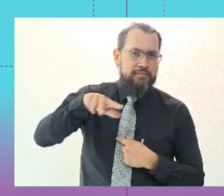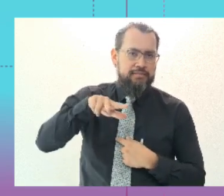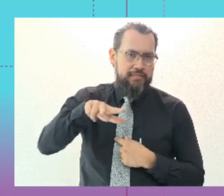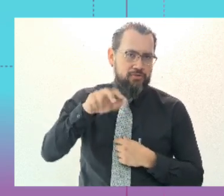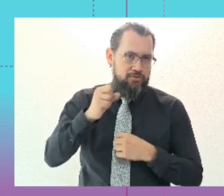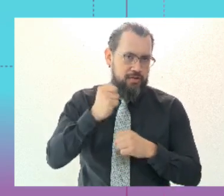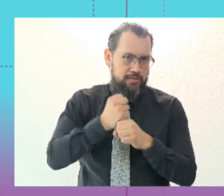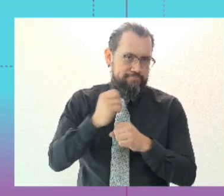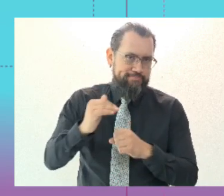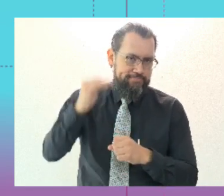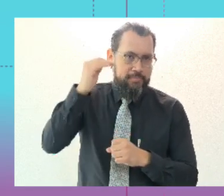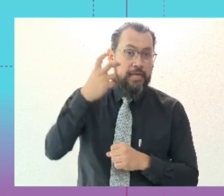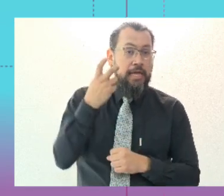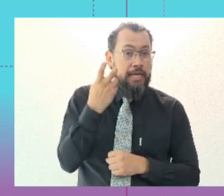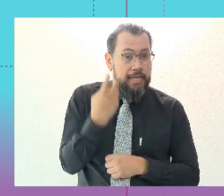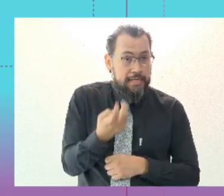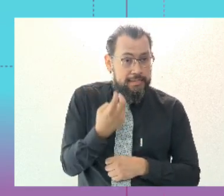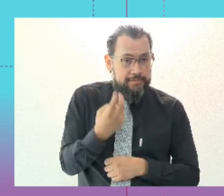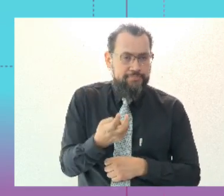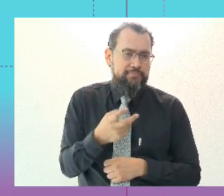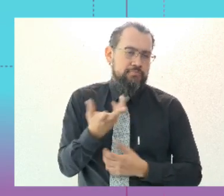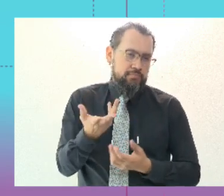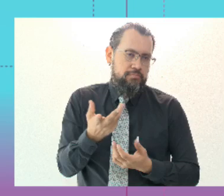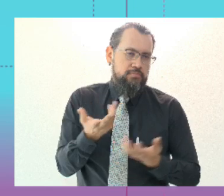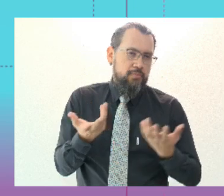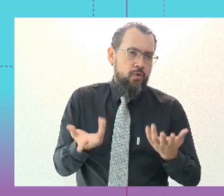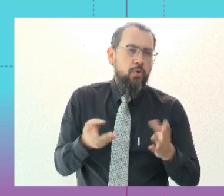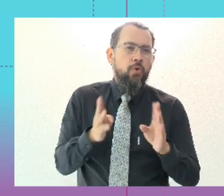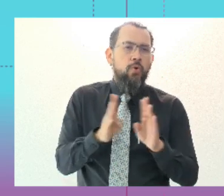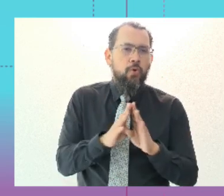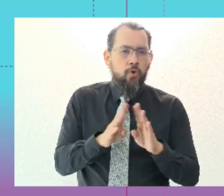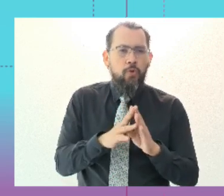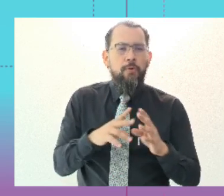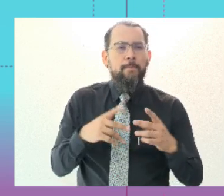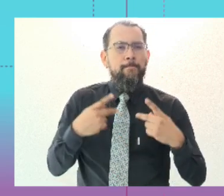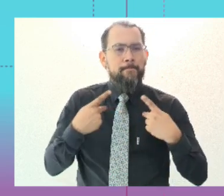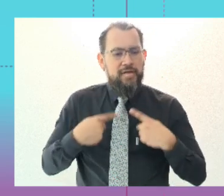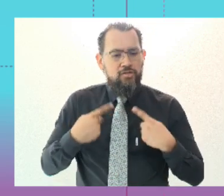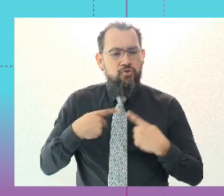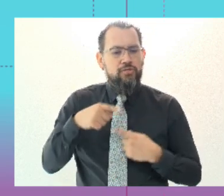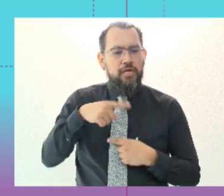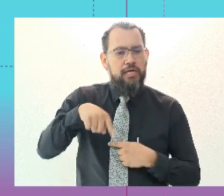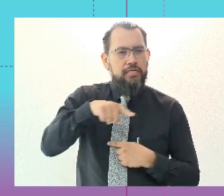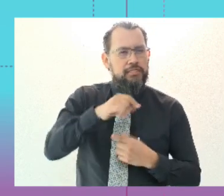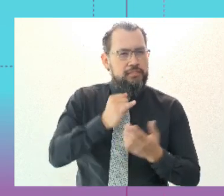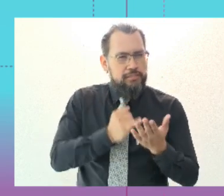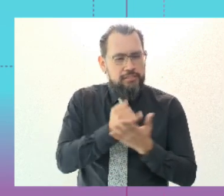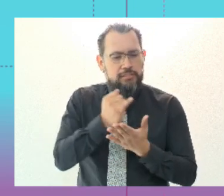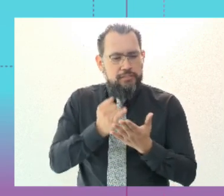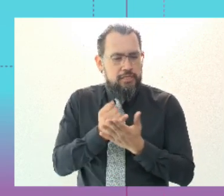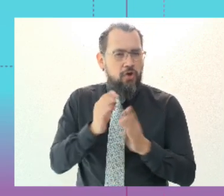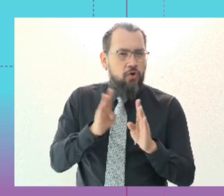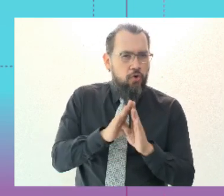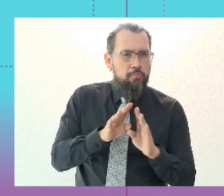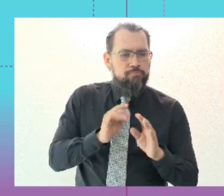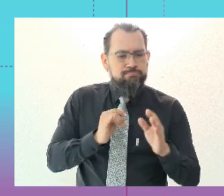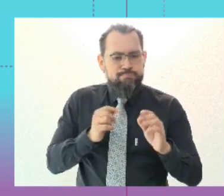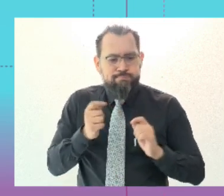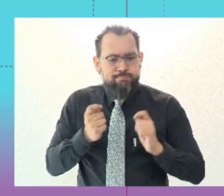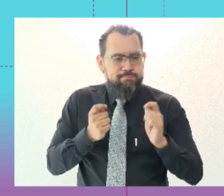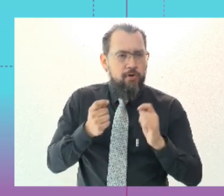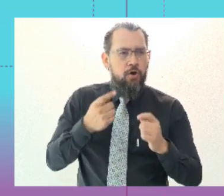esa democracia, se construye en el vínculo de la toma de decisiones de la soberanía. No se construye nada más